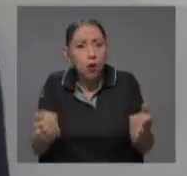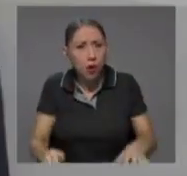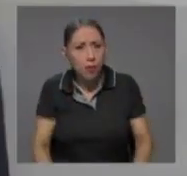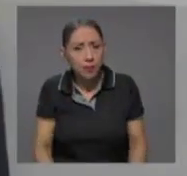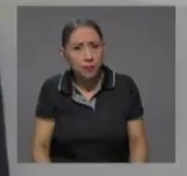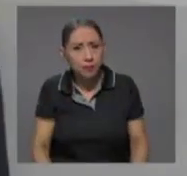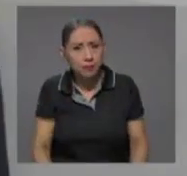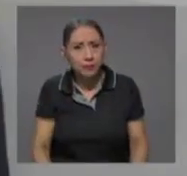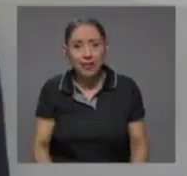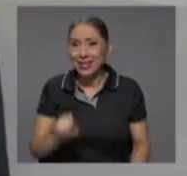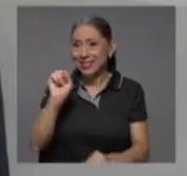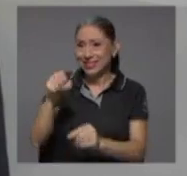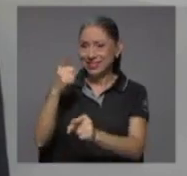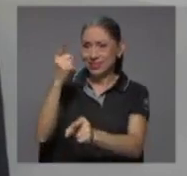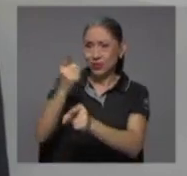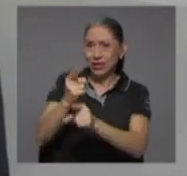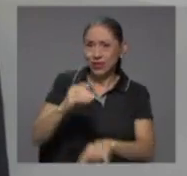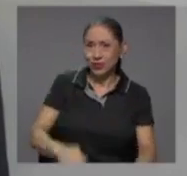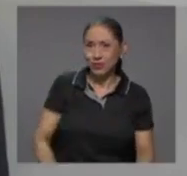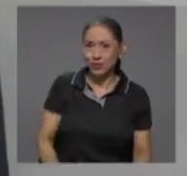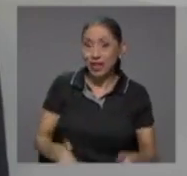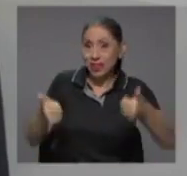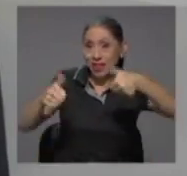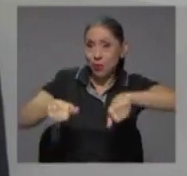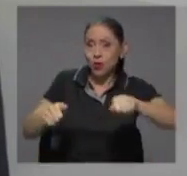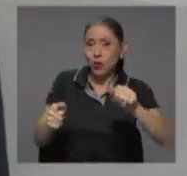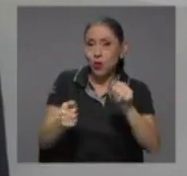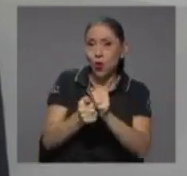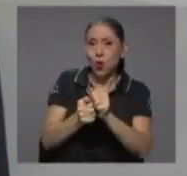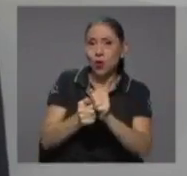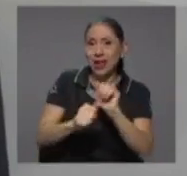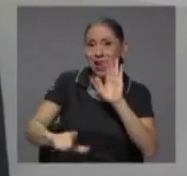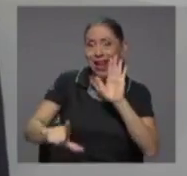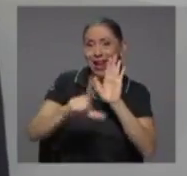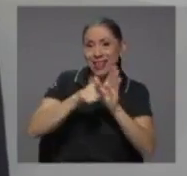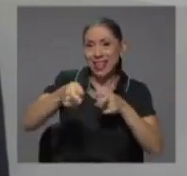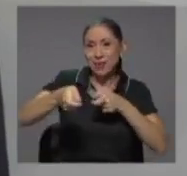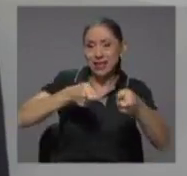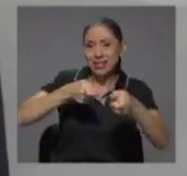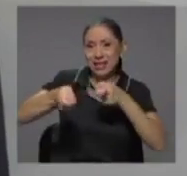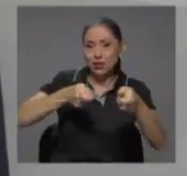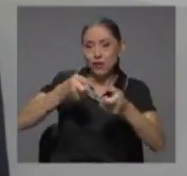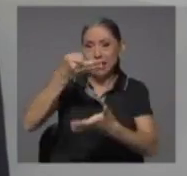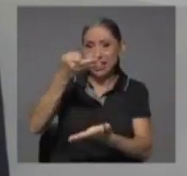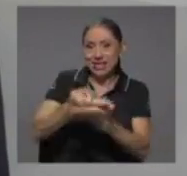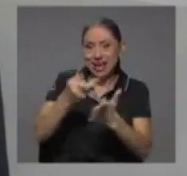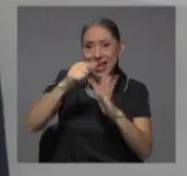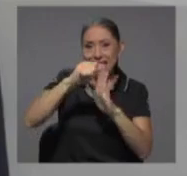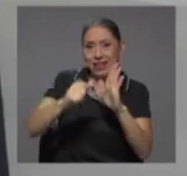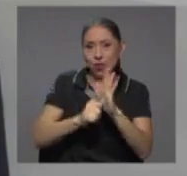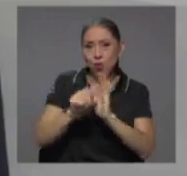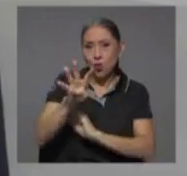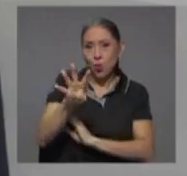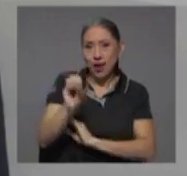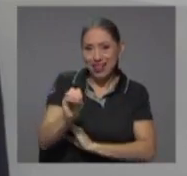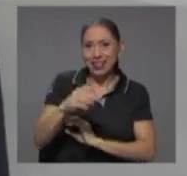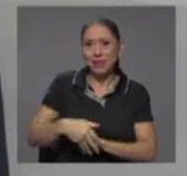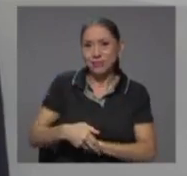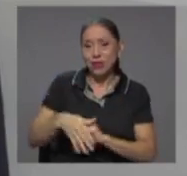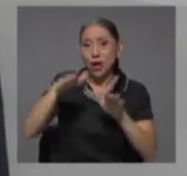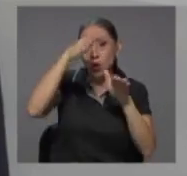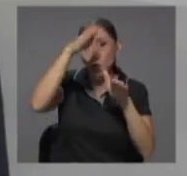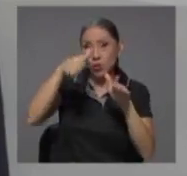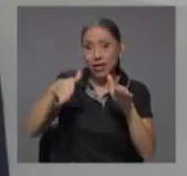Sí, es correcto. De conformidad con el artículo 40 de la Ley de Administración Financiera, la Contraloría General elabora